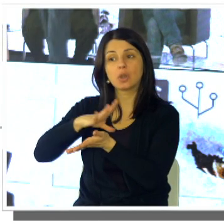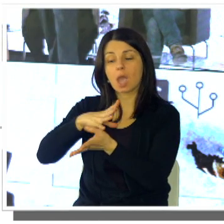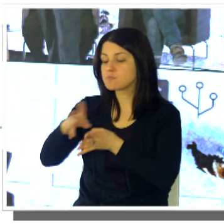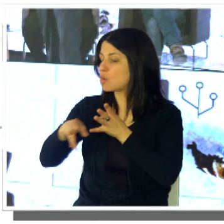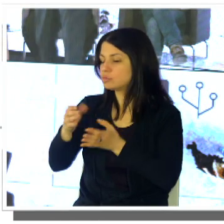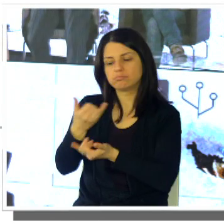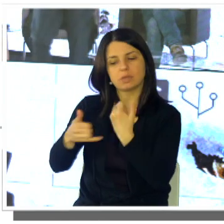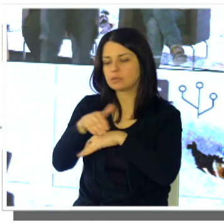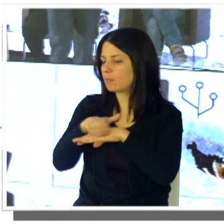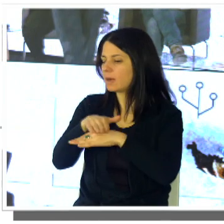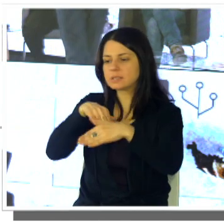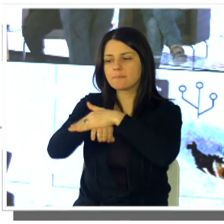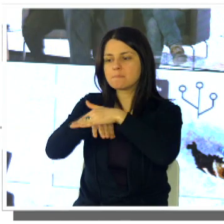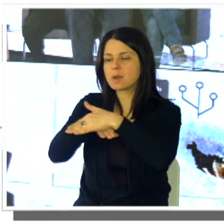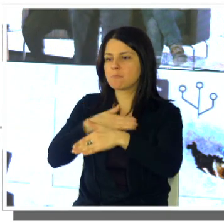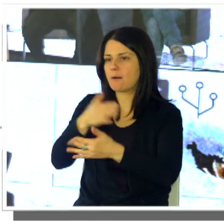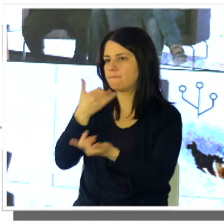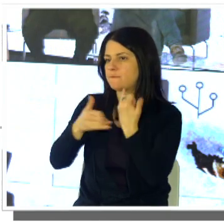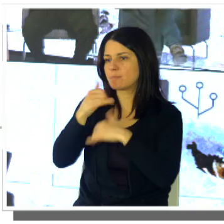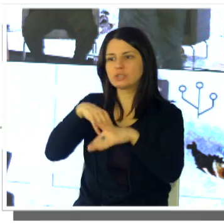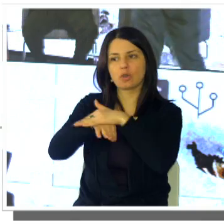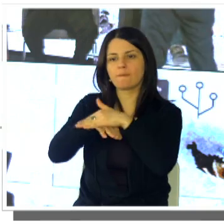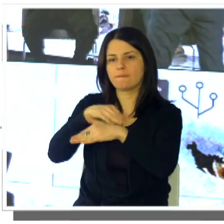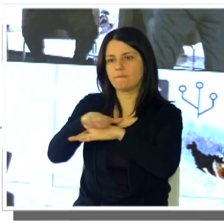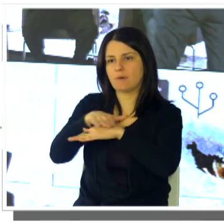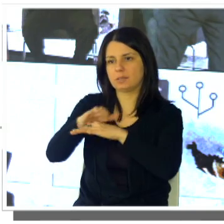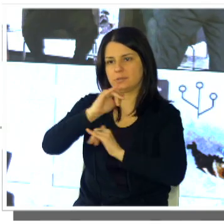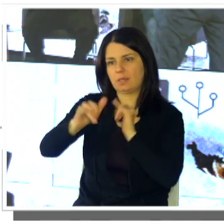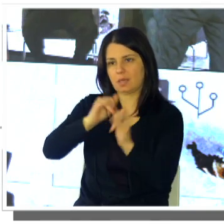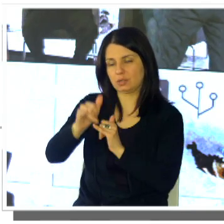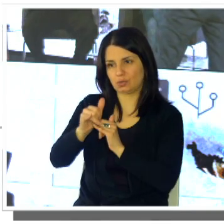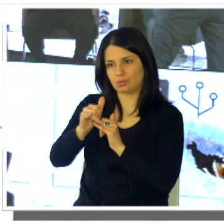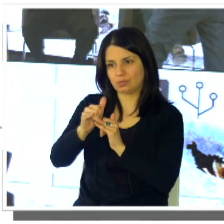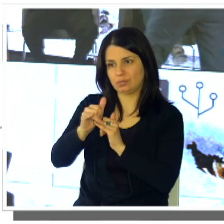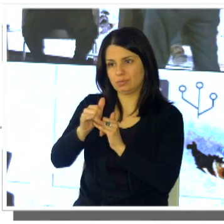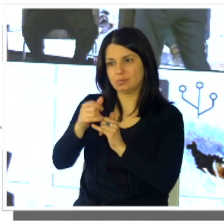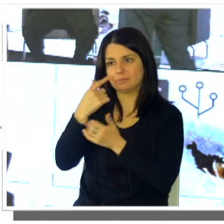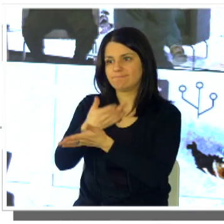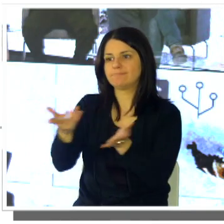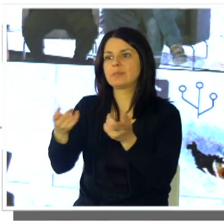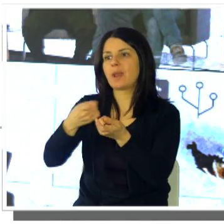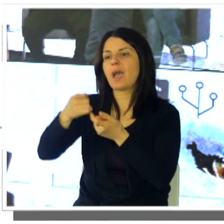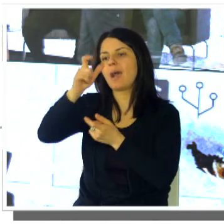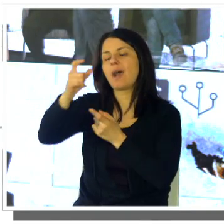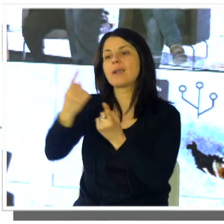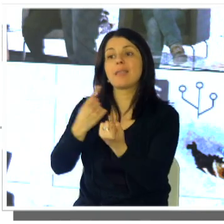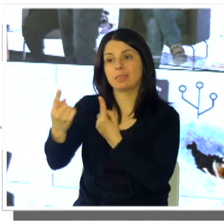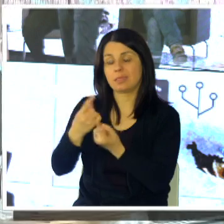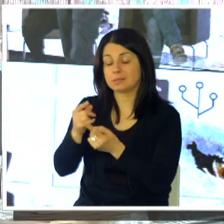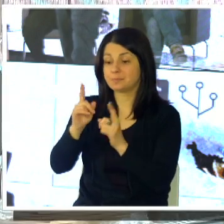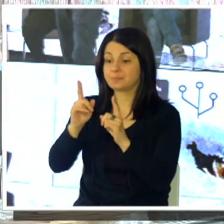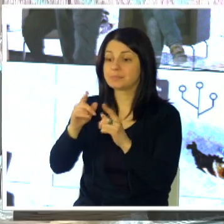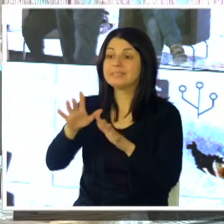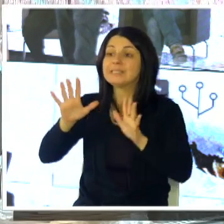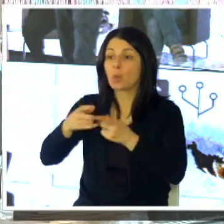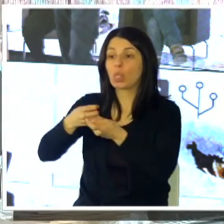base de datos, almacena su información en su base de datos, expone una API para los clientes. Según el dominio